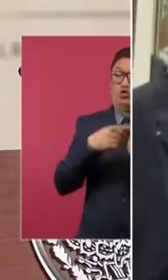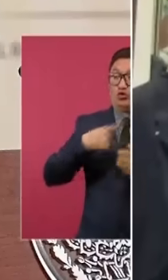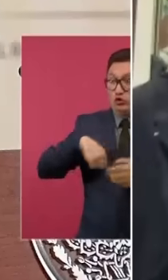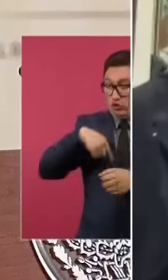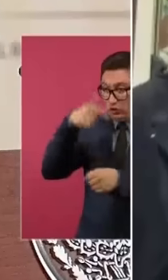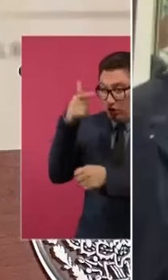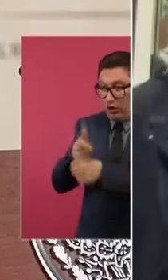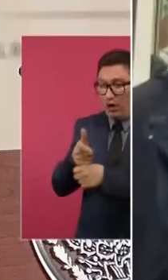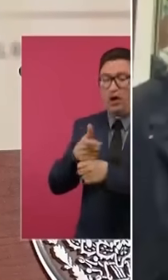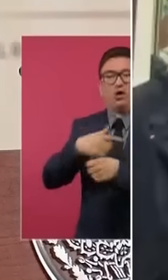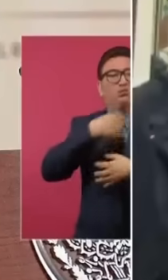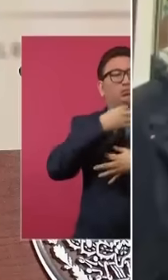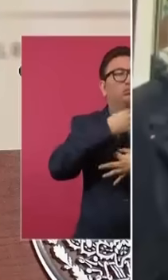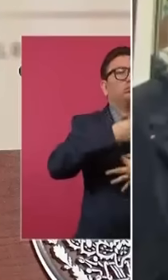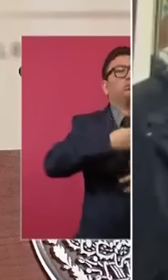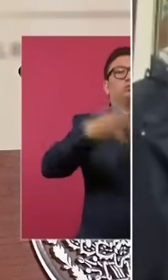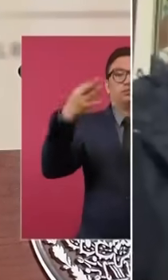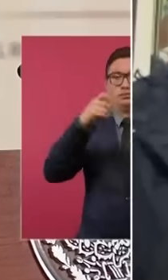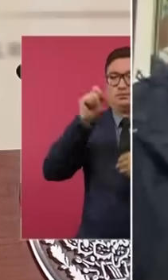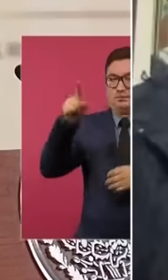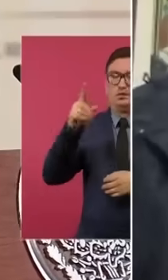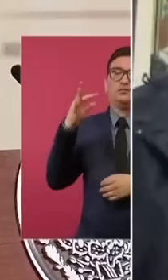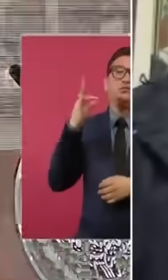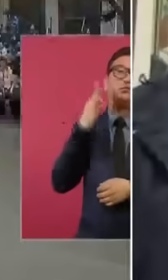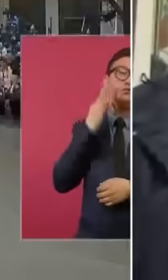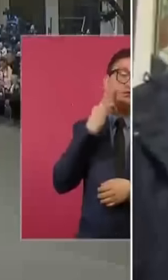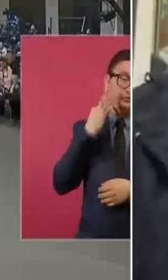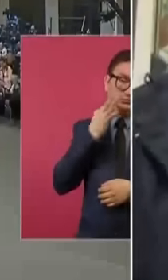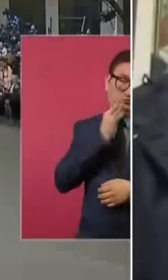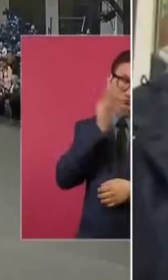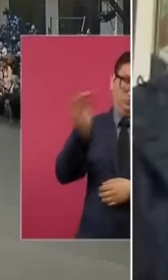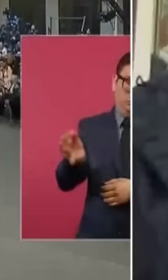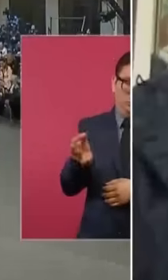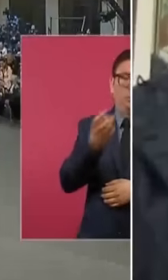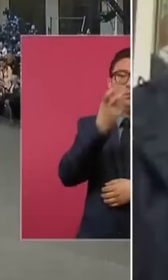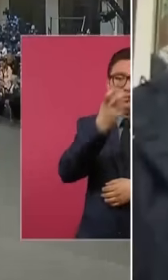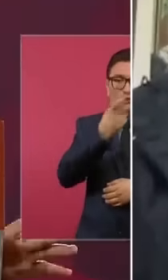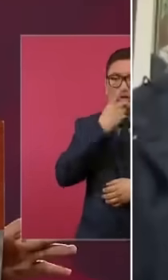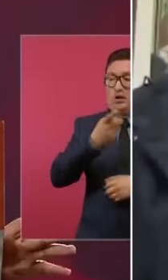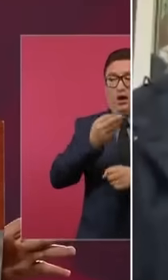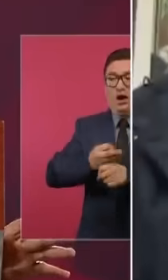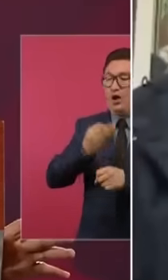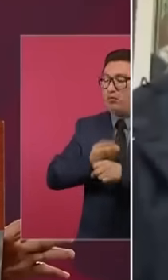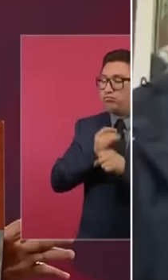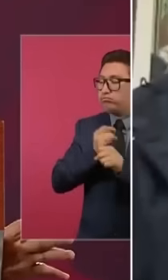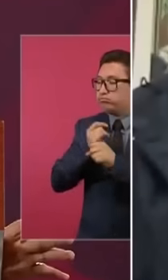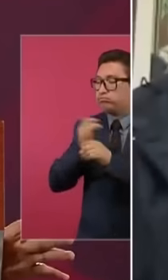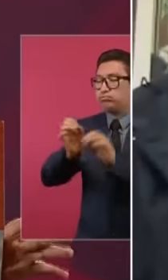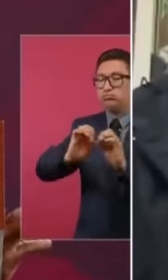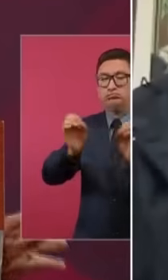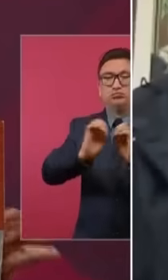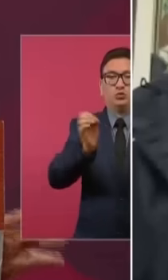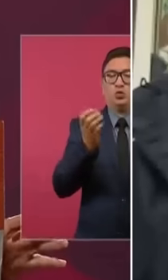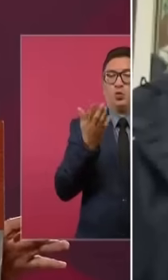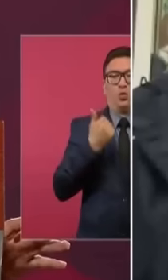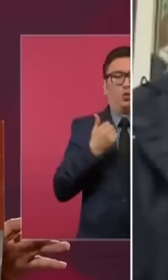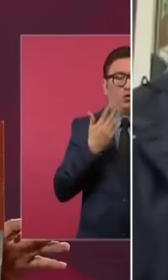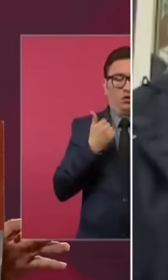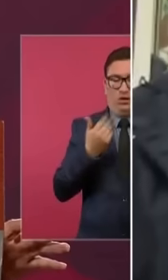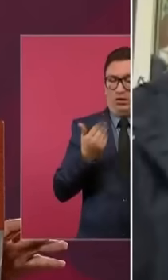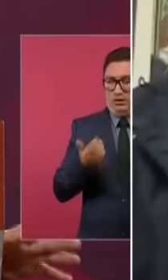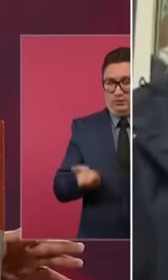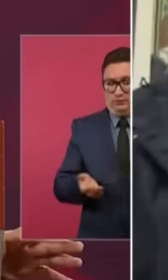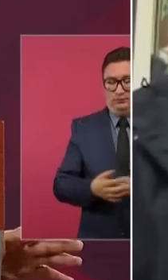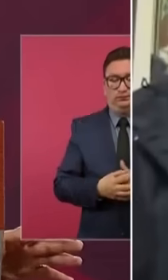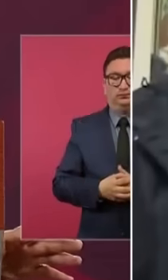la señala ni la menciona. Y uno se pregunta, ¿para qué querían la Guardia Nacional? ¿Para